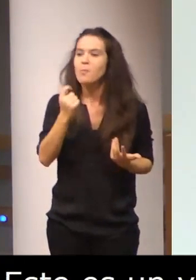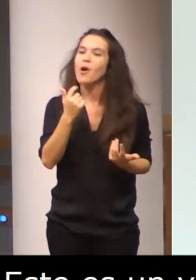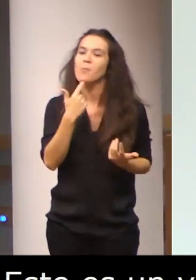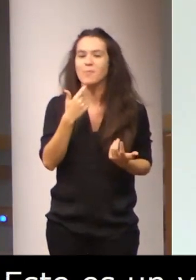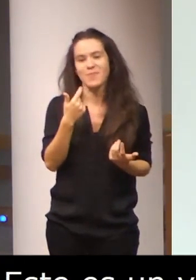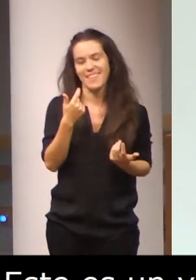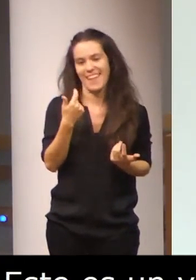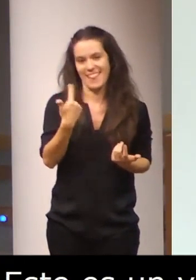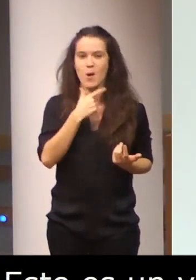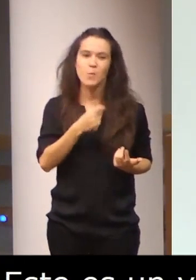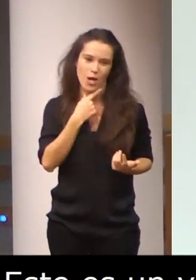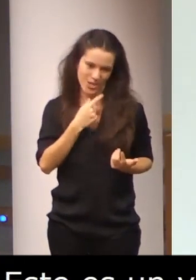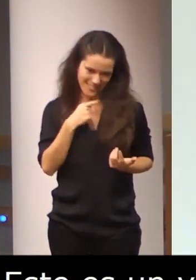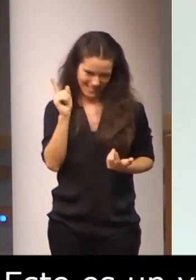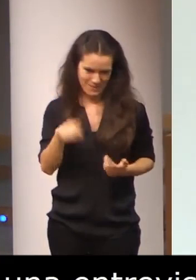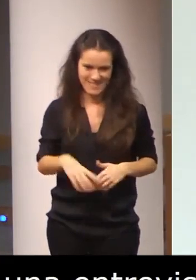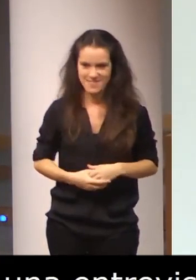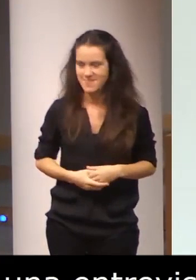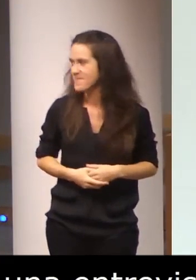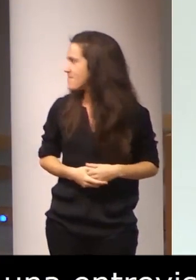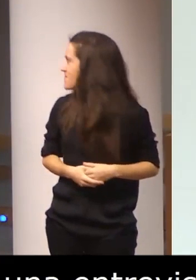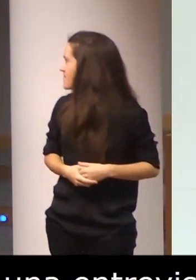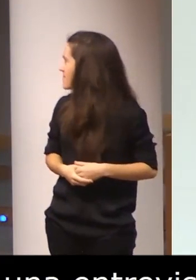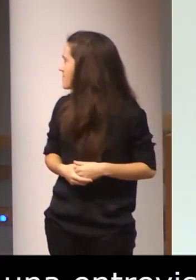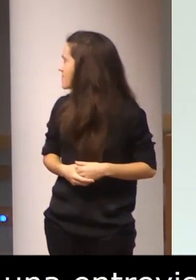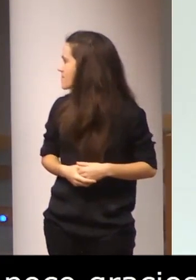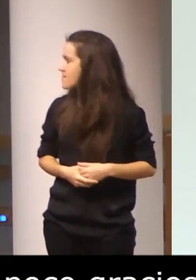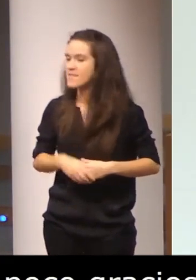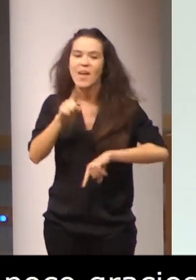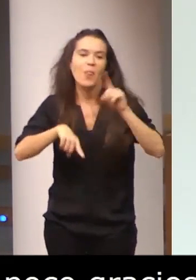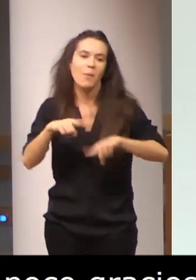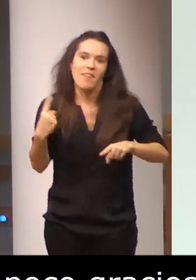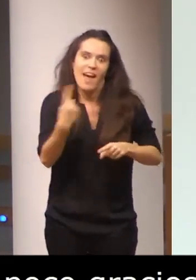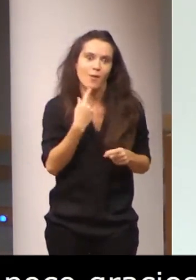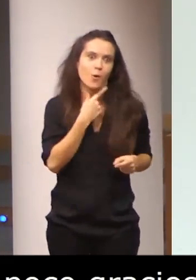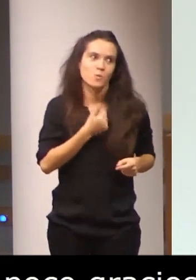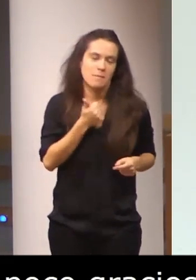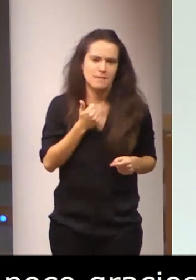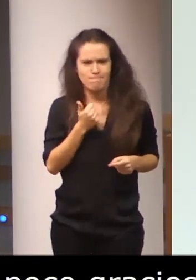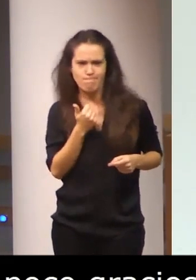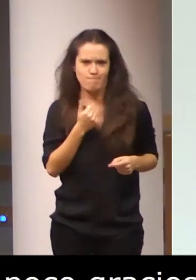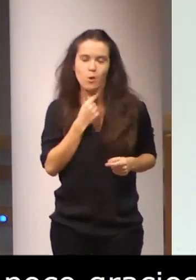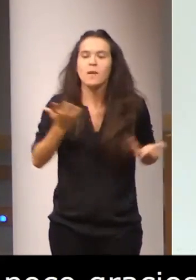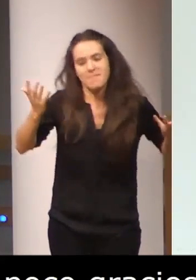gracioso. Bueno, hay para gustos tampoco, vamos a...